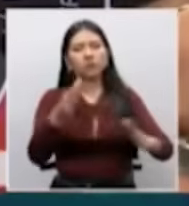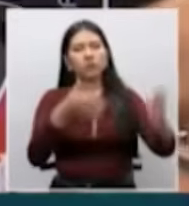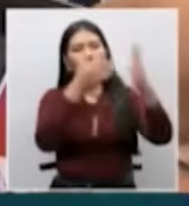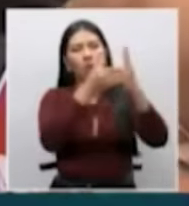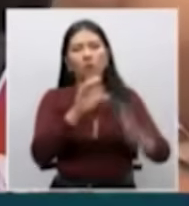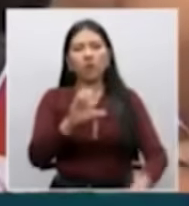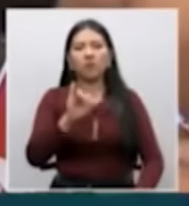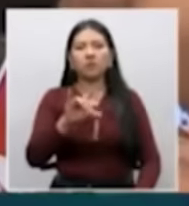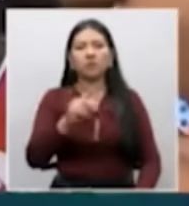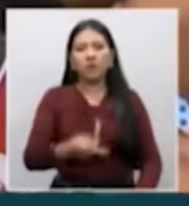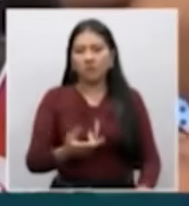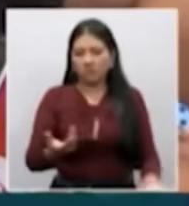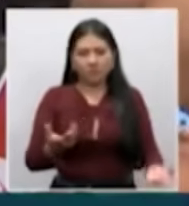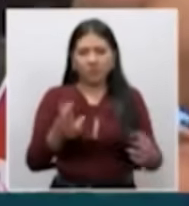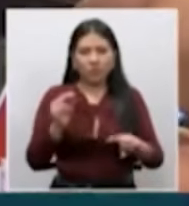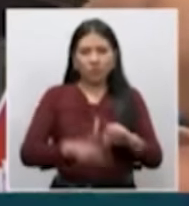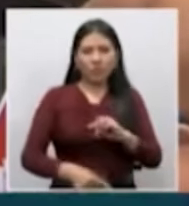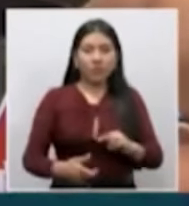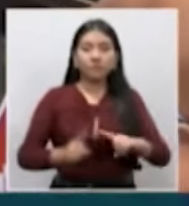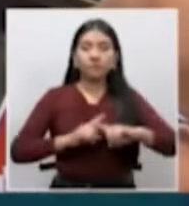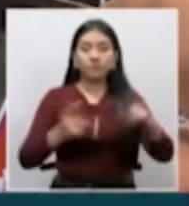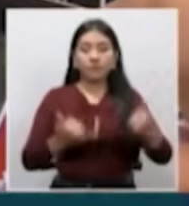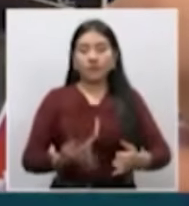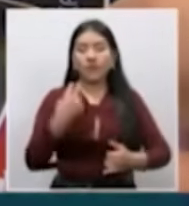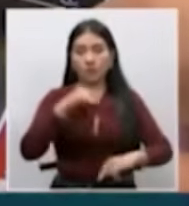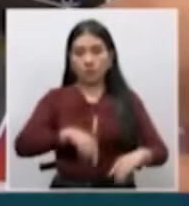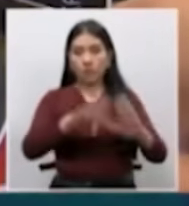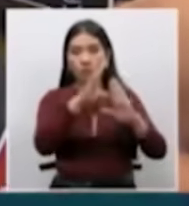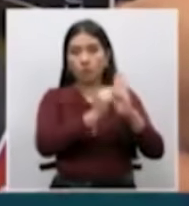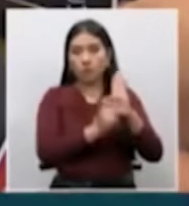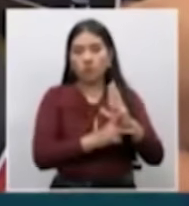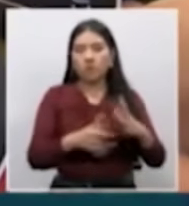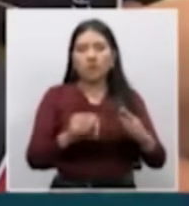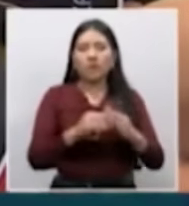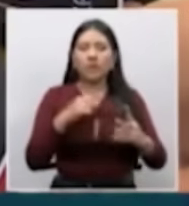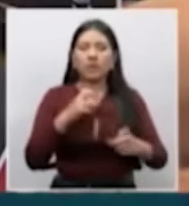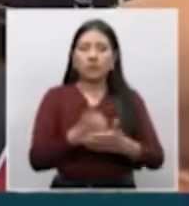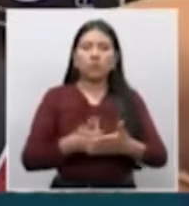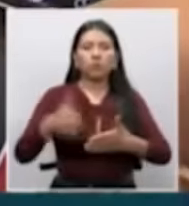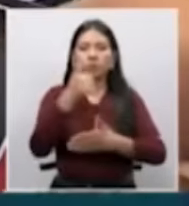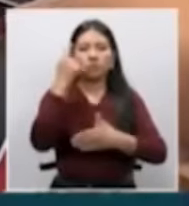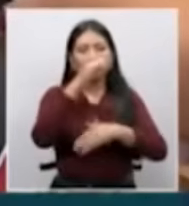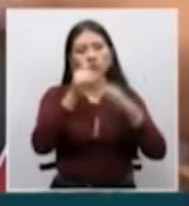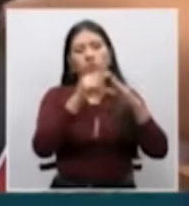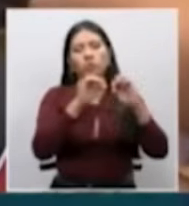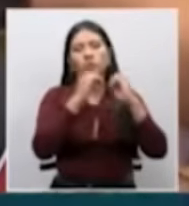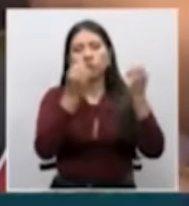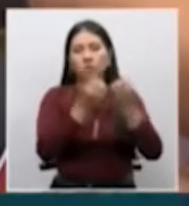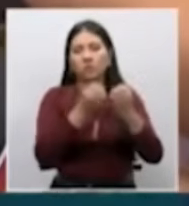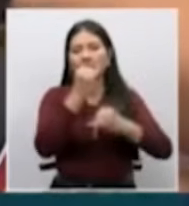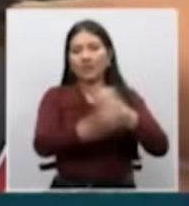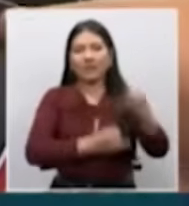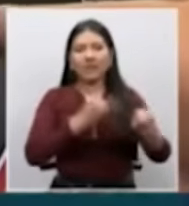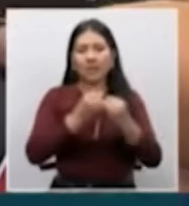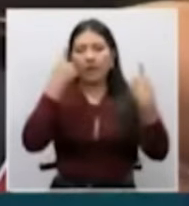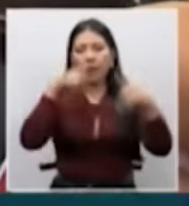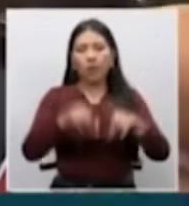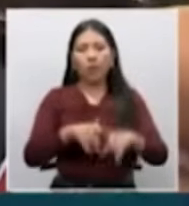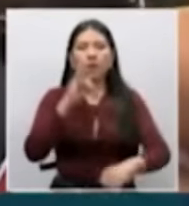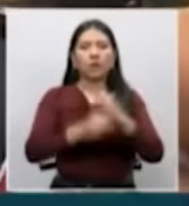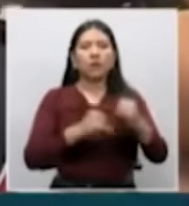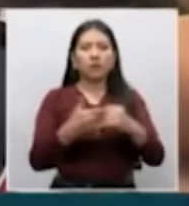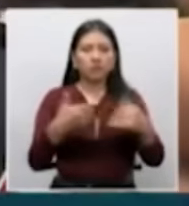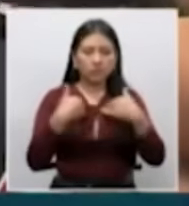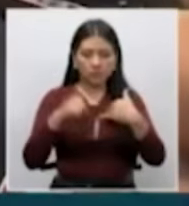manifestación creemos nosotros que nuestra Constitución igual le da la supremacía a estos organismos internacionales y los convenios internacionales que tenemos